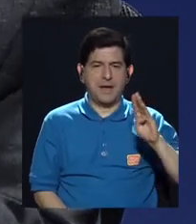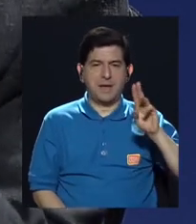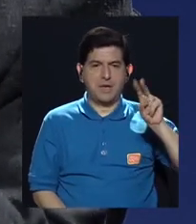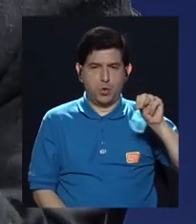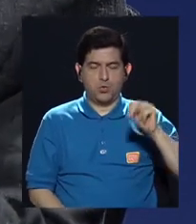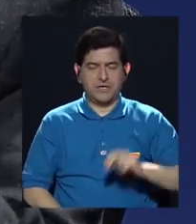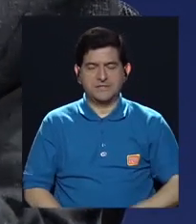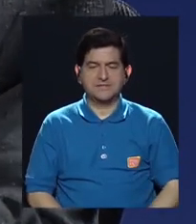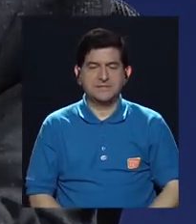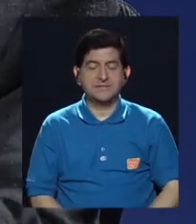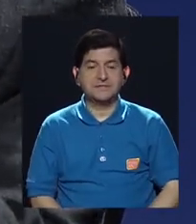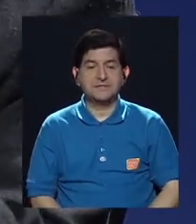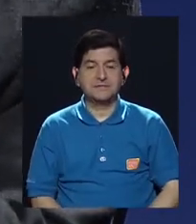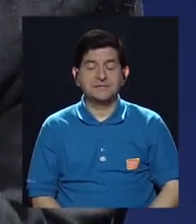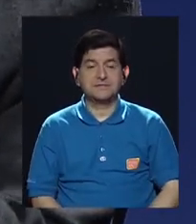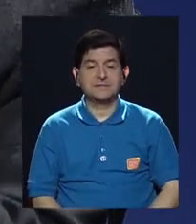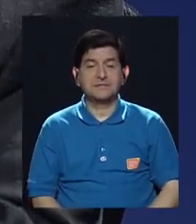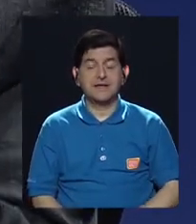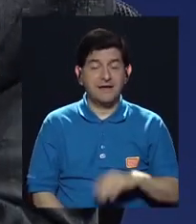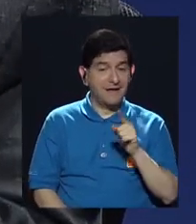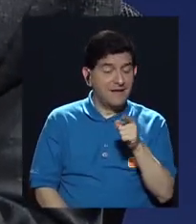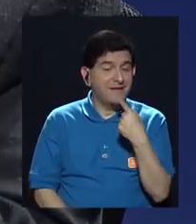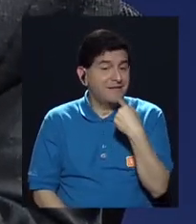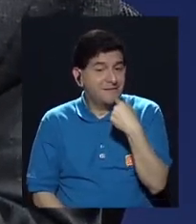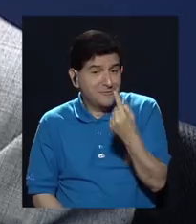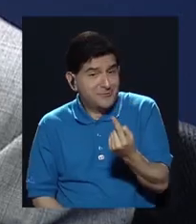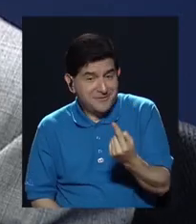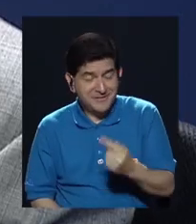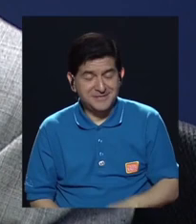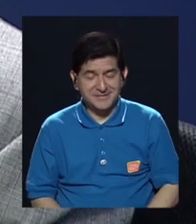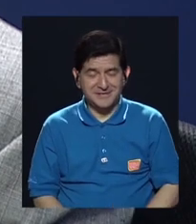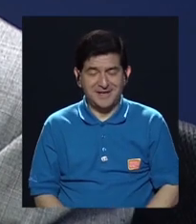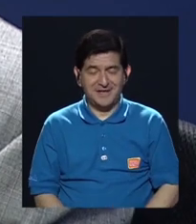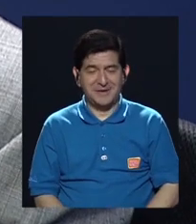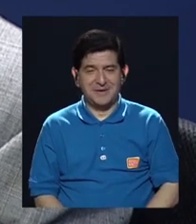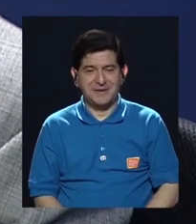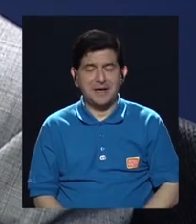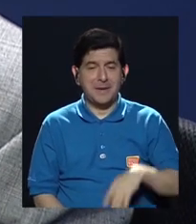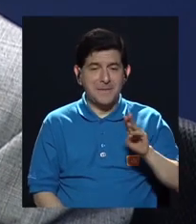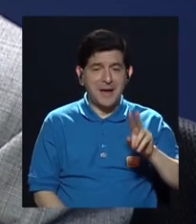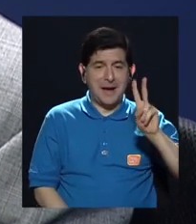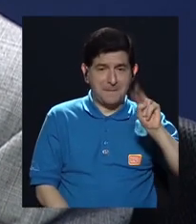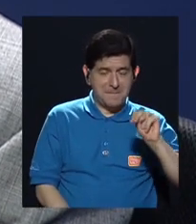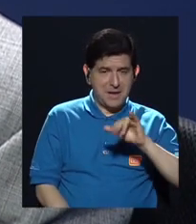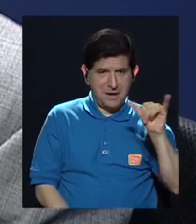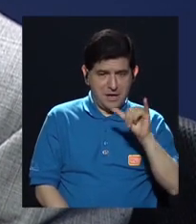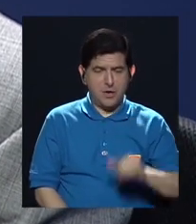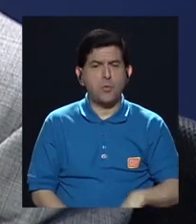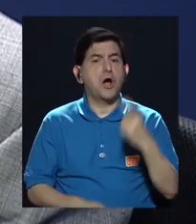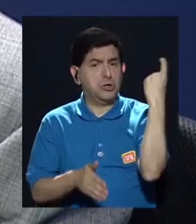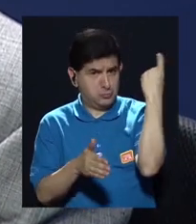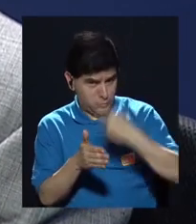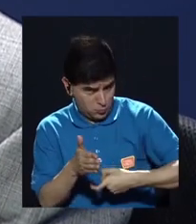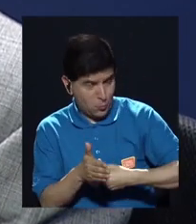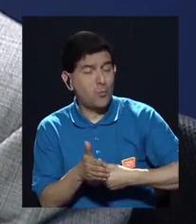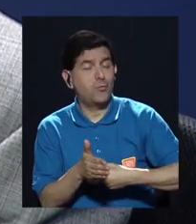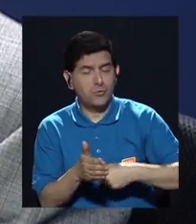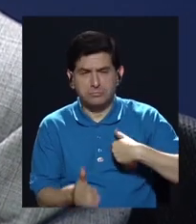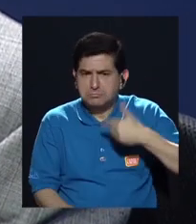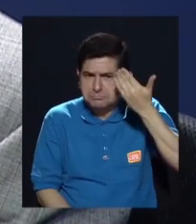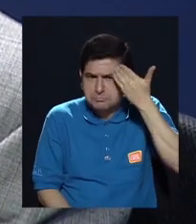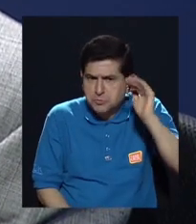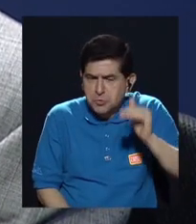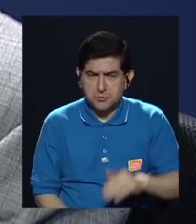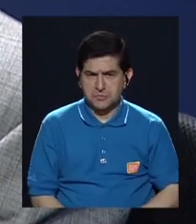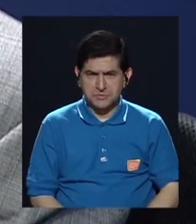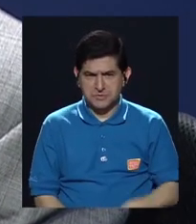padre. Don Rodrigo no les cuenta que el padre también era muy estricto, y yo